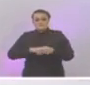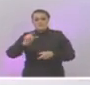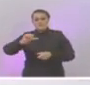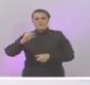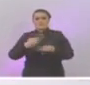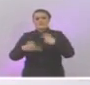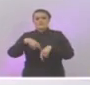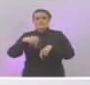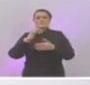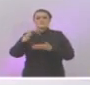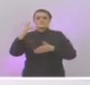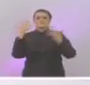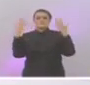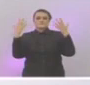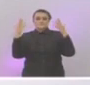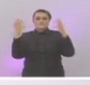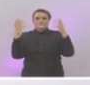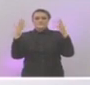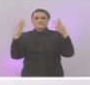acompañan esta mañana.